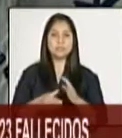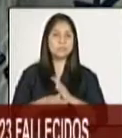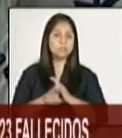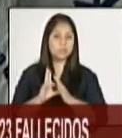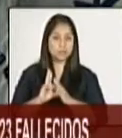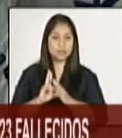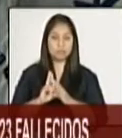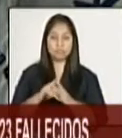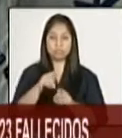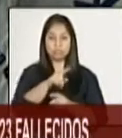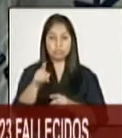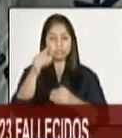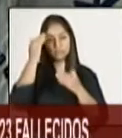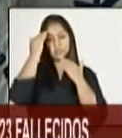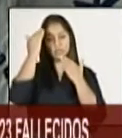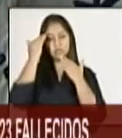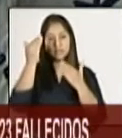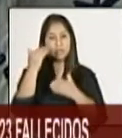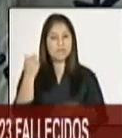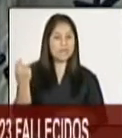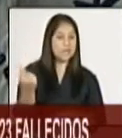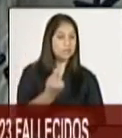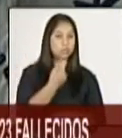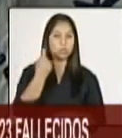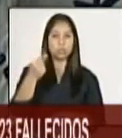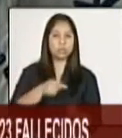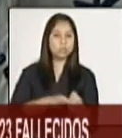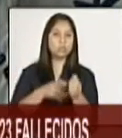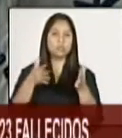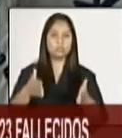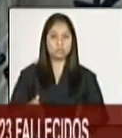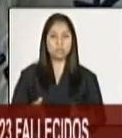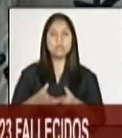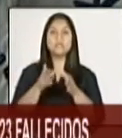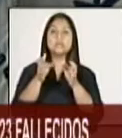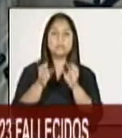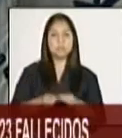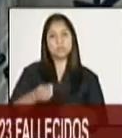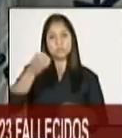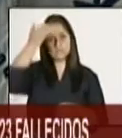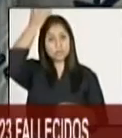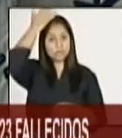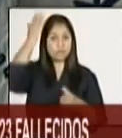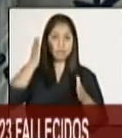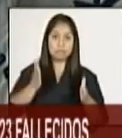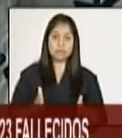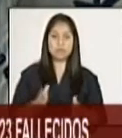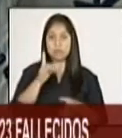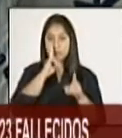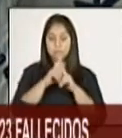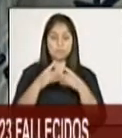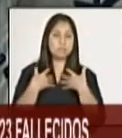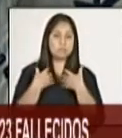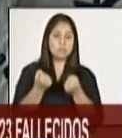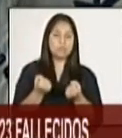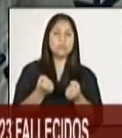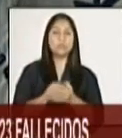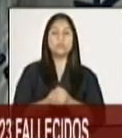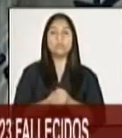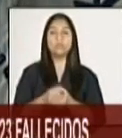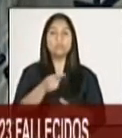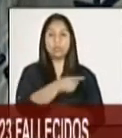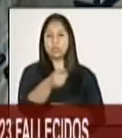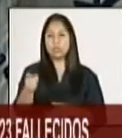Reiteramos nuestro agradecimiento a todos los médicos, personal de enfermería y de salud por